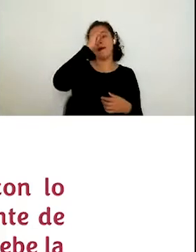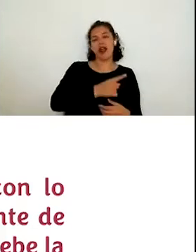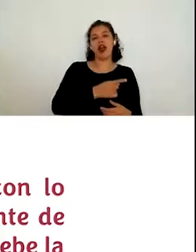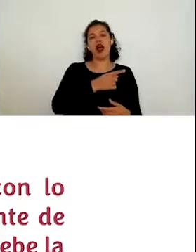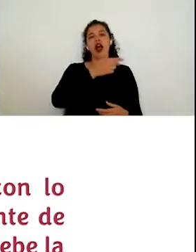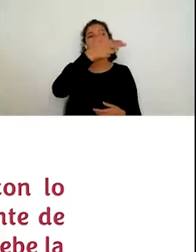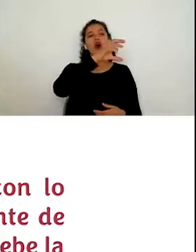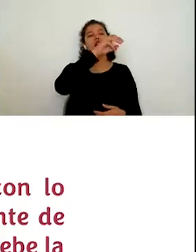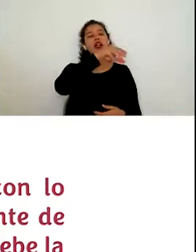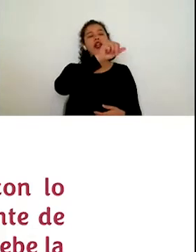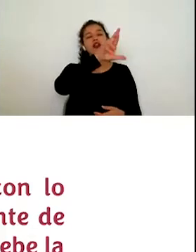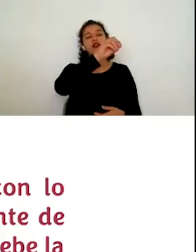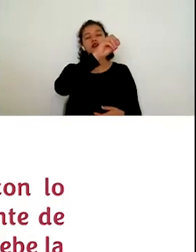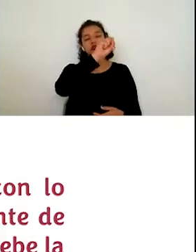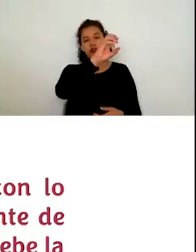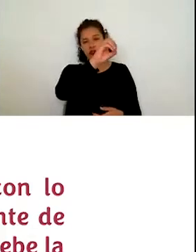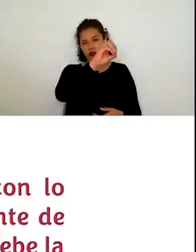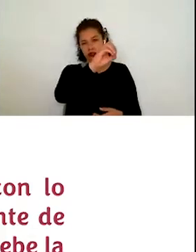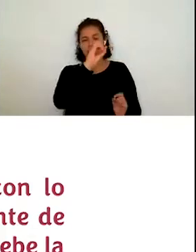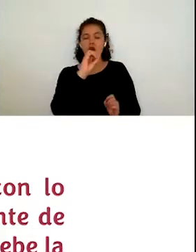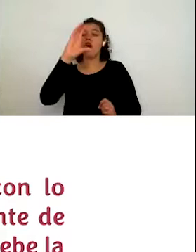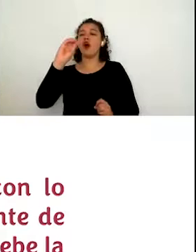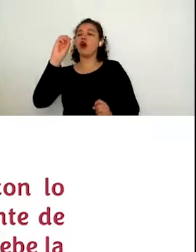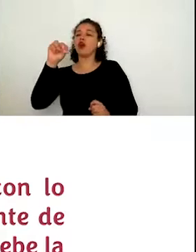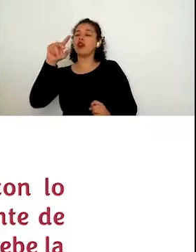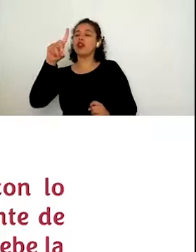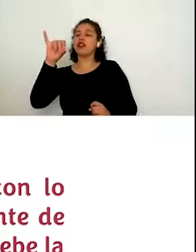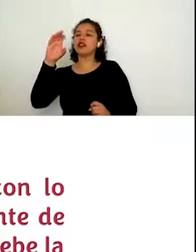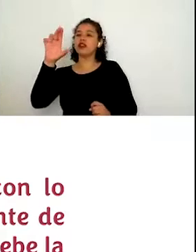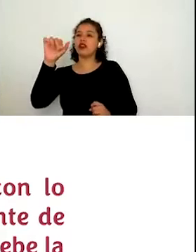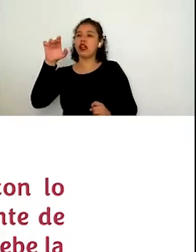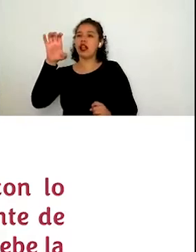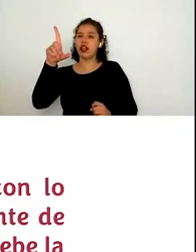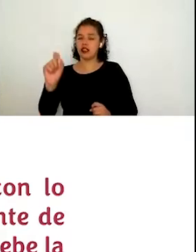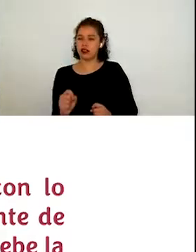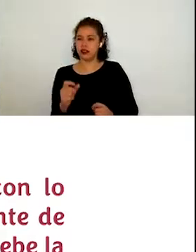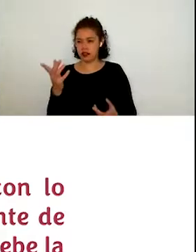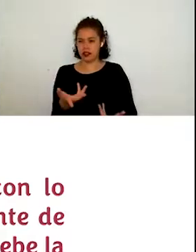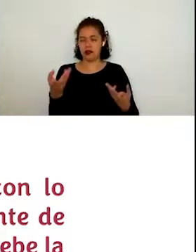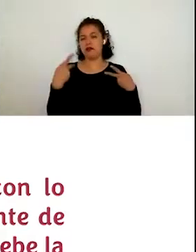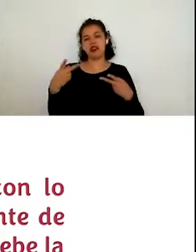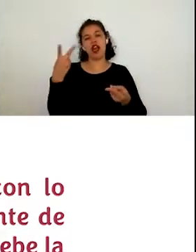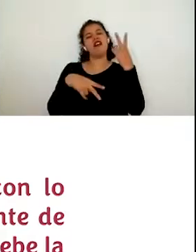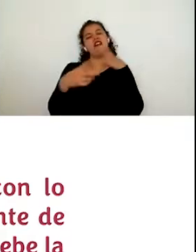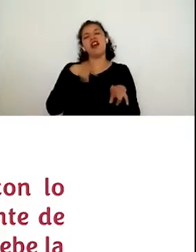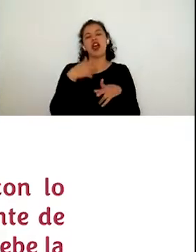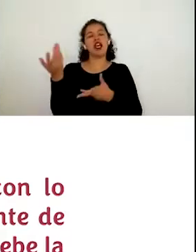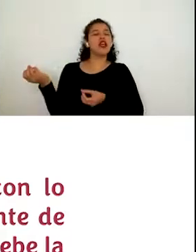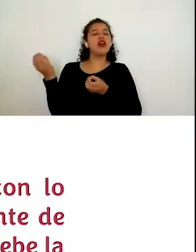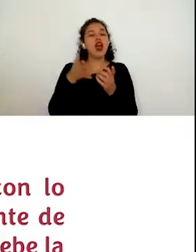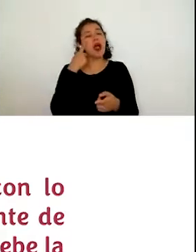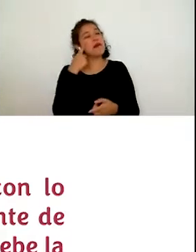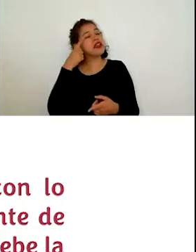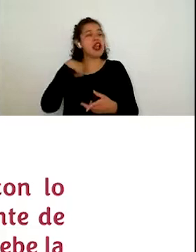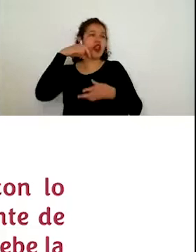Es decir, si alguna persona se acerca a la institución y les ofrece algún tipo de